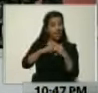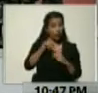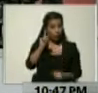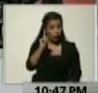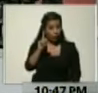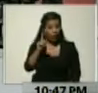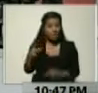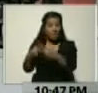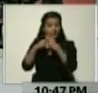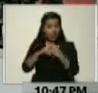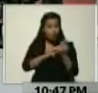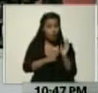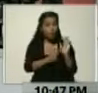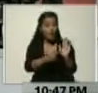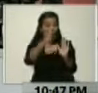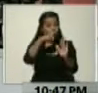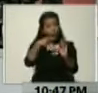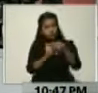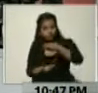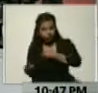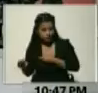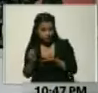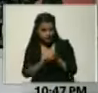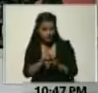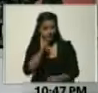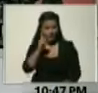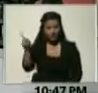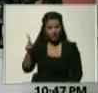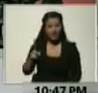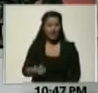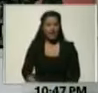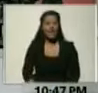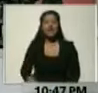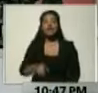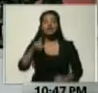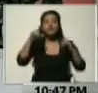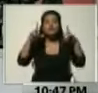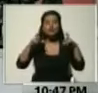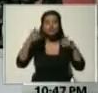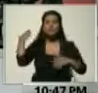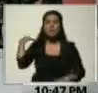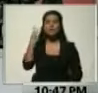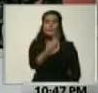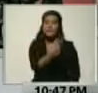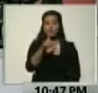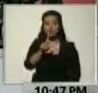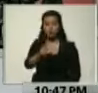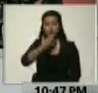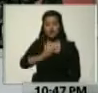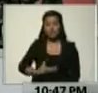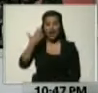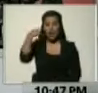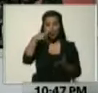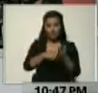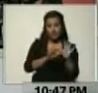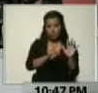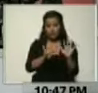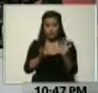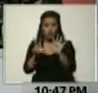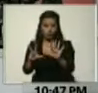Solo para mostrarla. Esta es Bohemia del 21 de diciembre del 98. Esta foto, ¿eh?